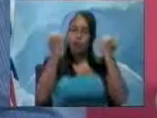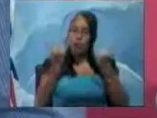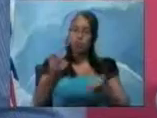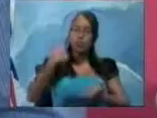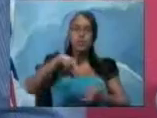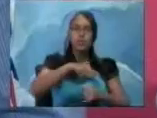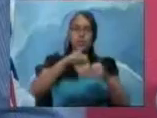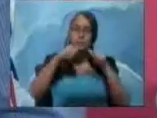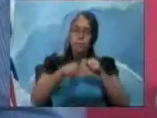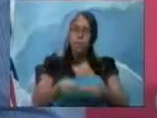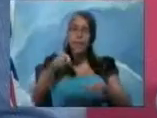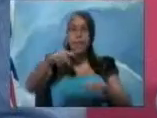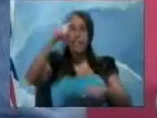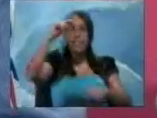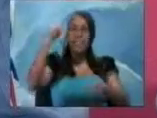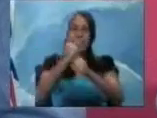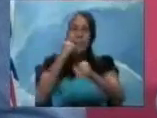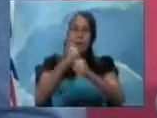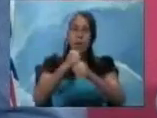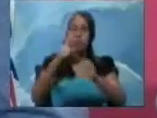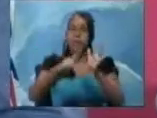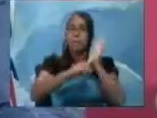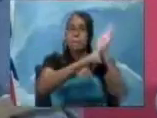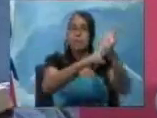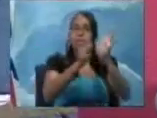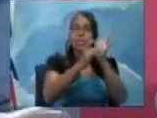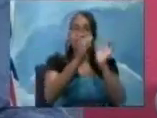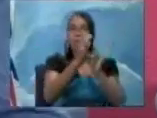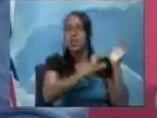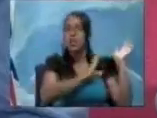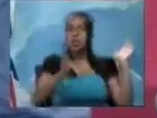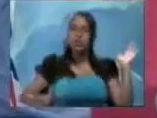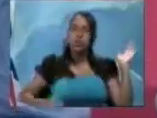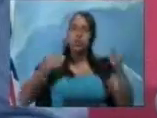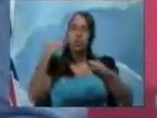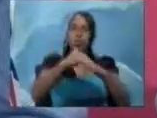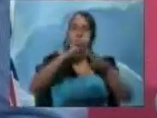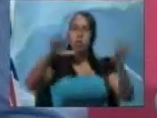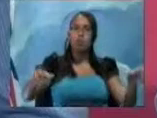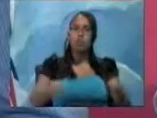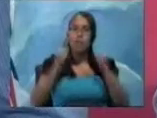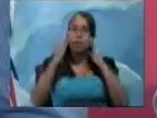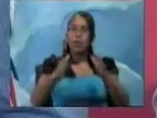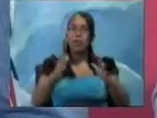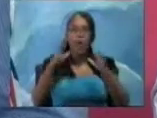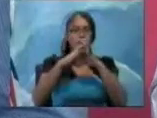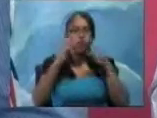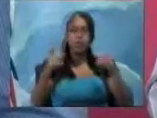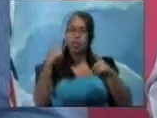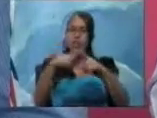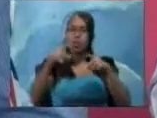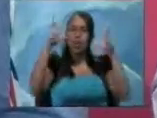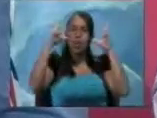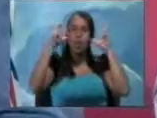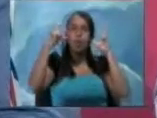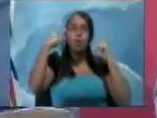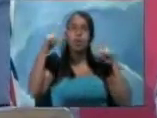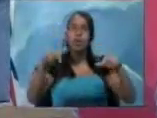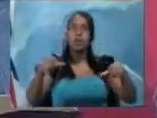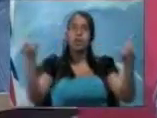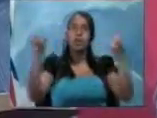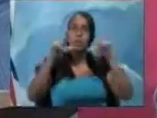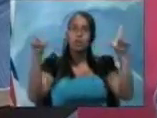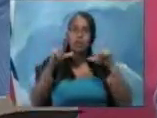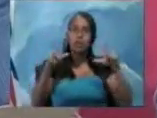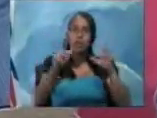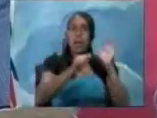queda este trabajo de presentar a Jesucristo como Salvador a todos aquellos que nos oyen por estos matutinos